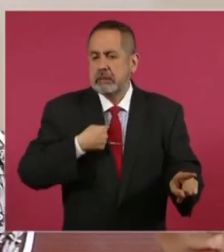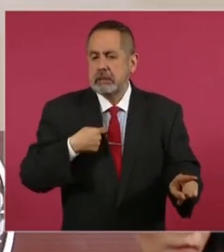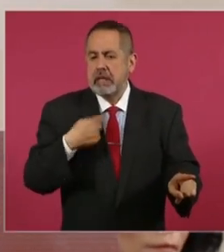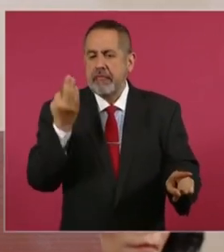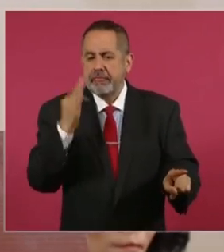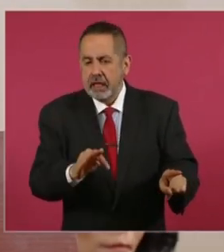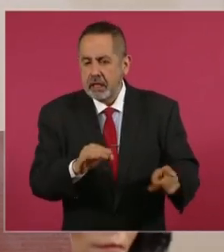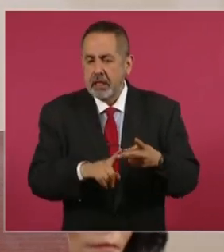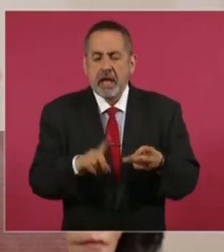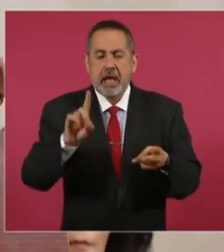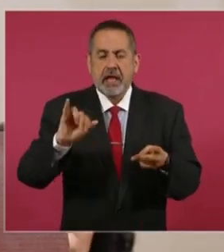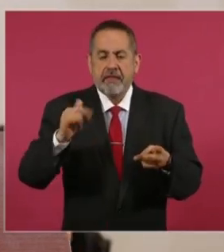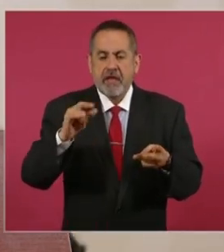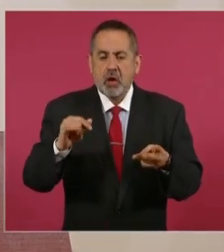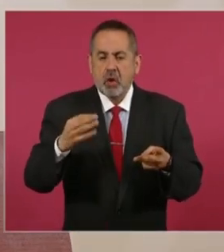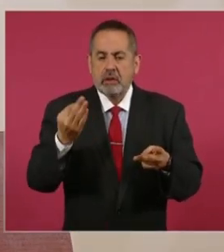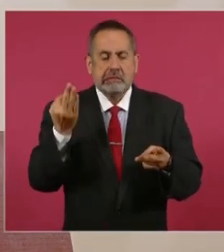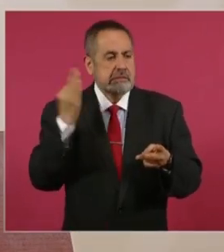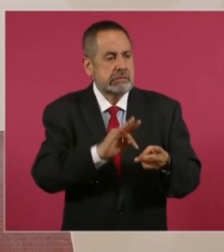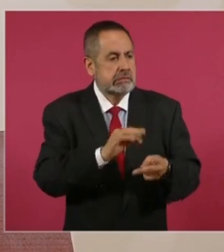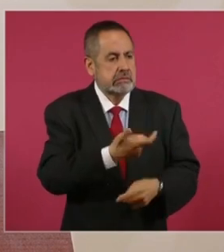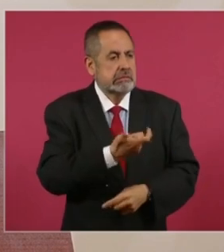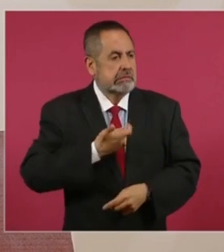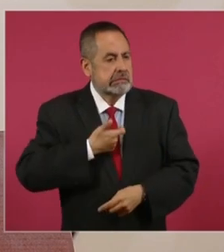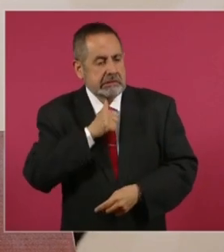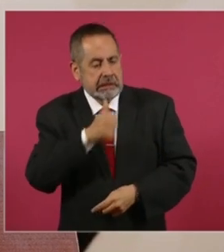Diego y no le habían dado nada.